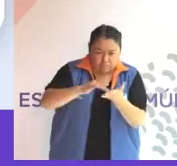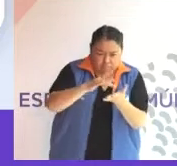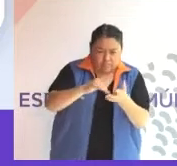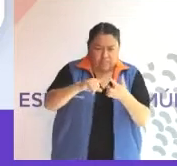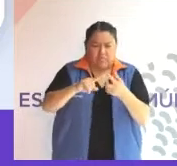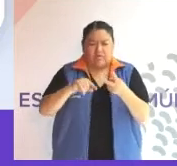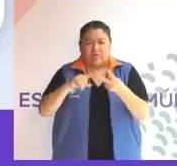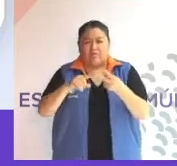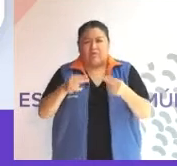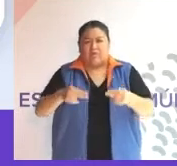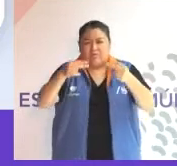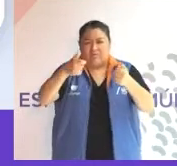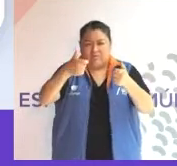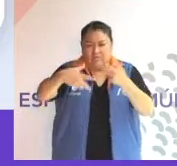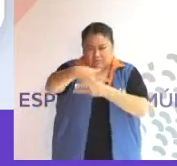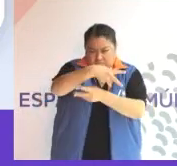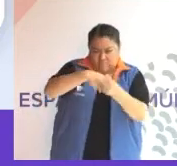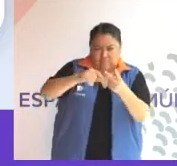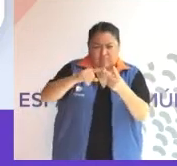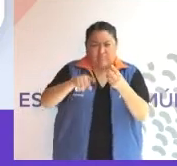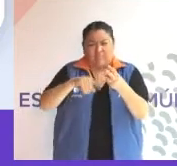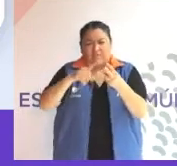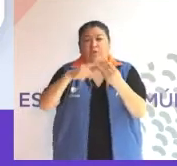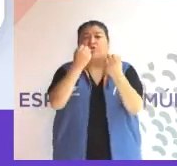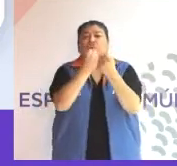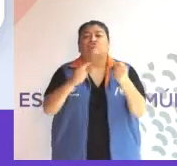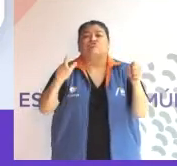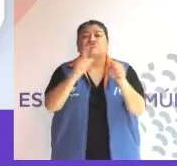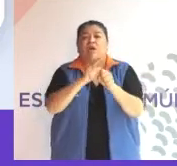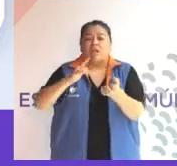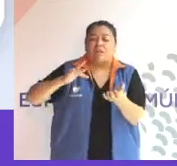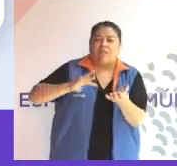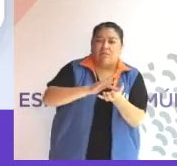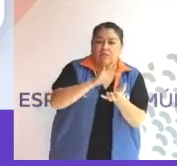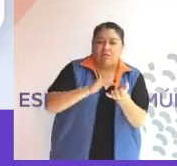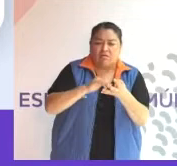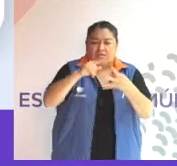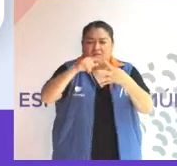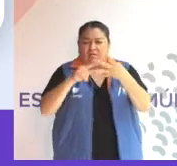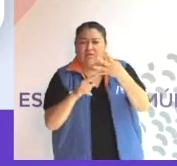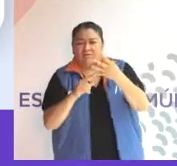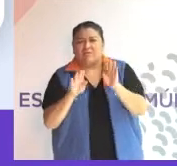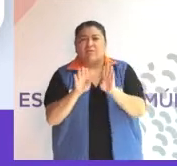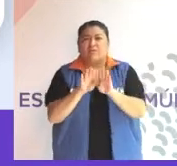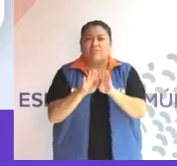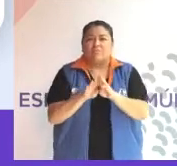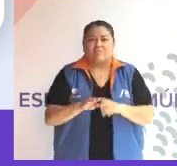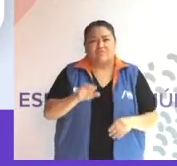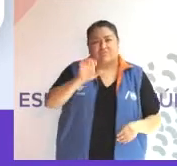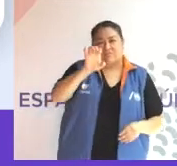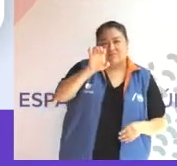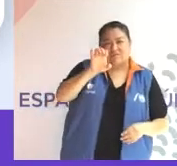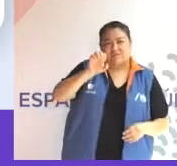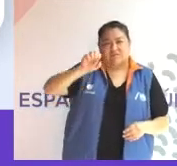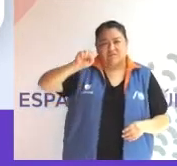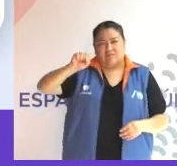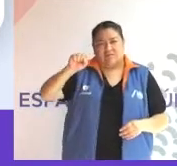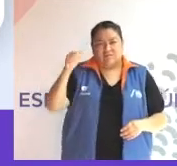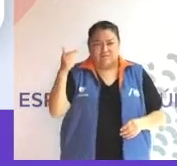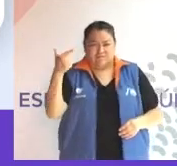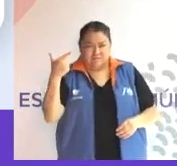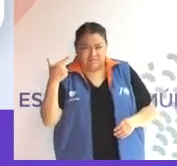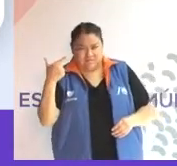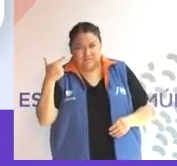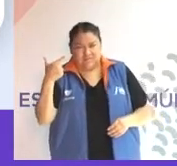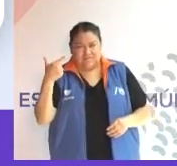incentivos comerciales y los incentivos sociales a partir de los principios de ESG, ¿no? Environmental,